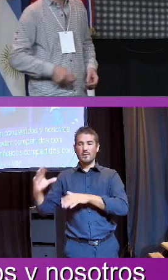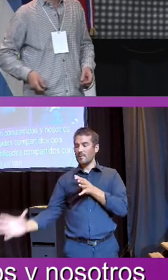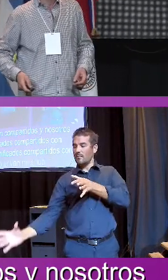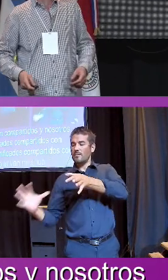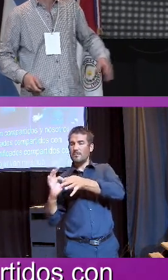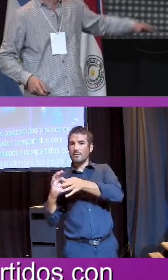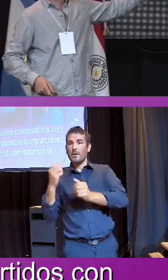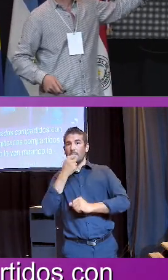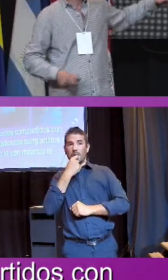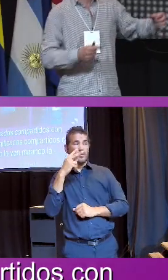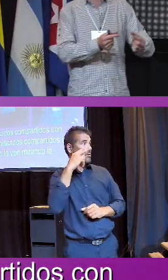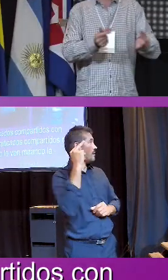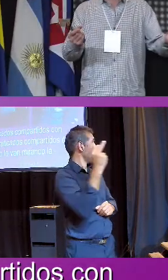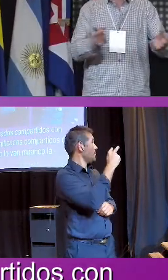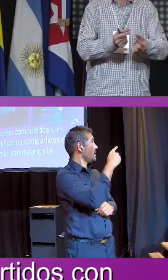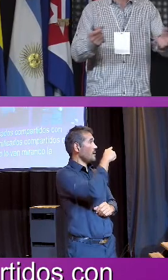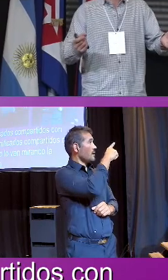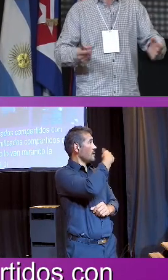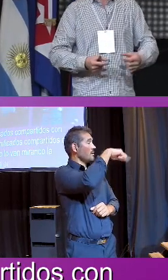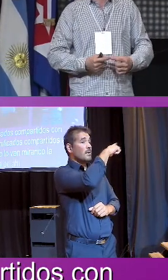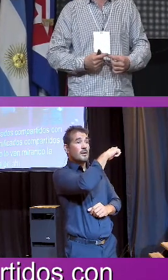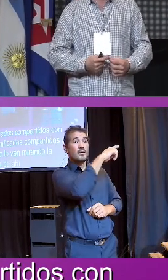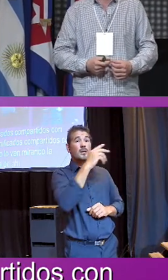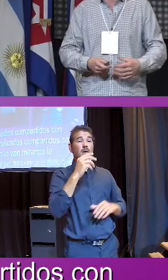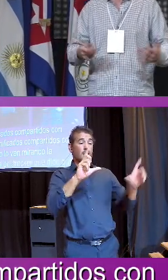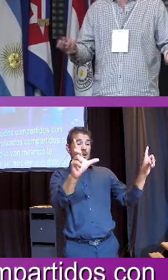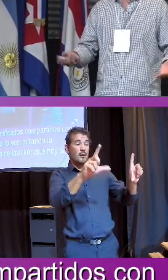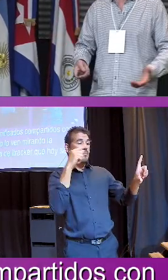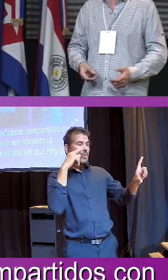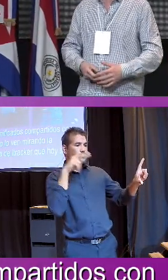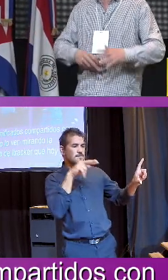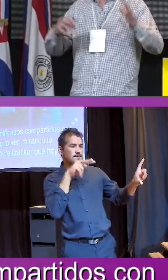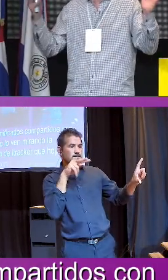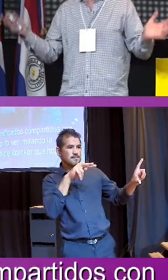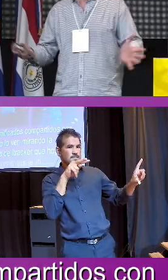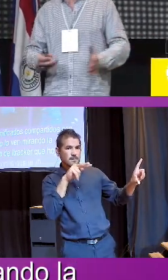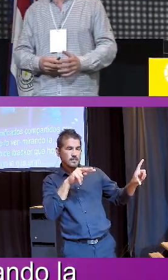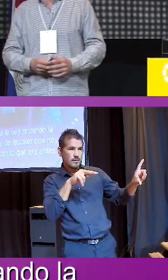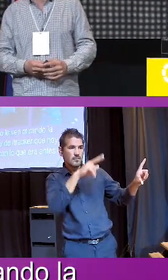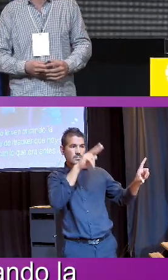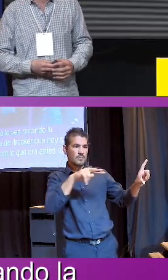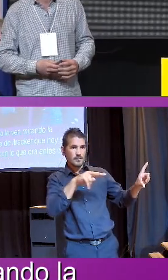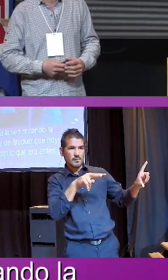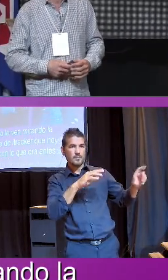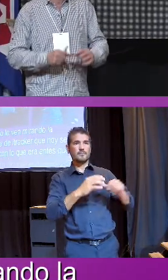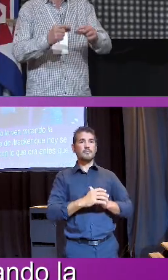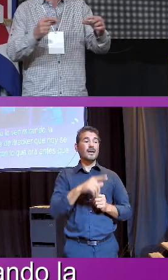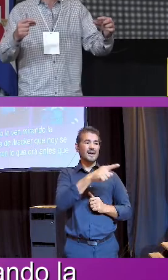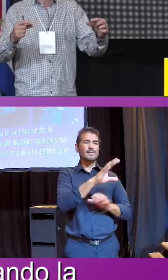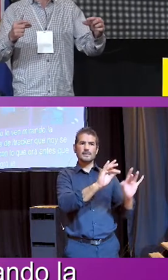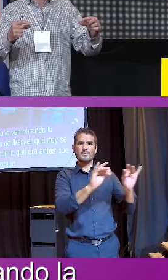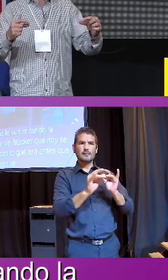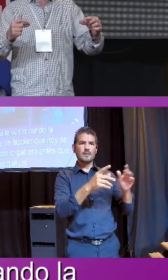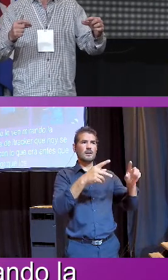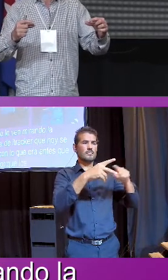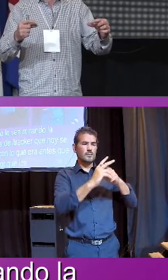la pantalla. Abajo hay como una cosita de eye tracker que hoy se consigue muy barato comparado con lo que era antes, que era de alta complejidad científica, porque los